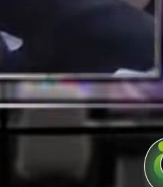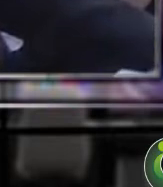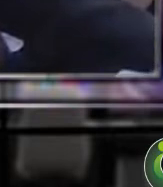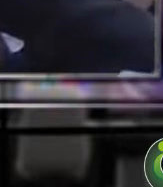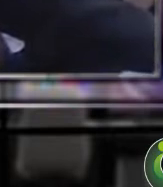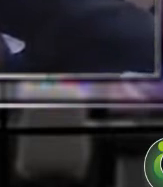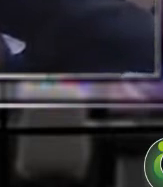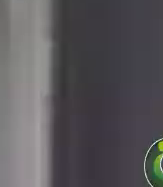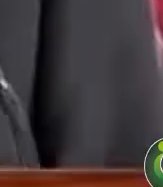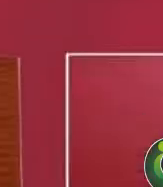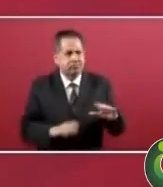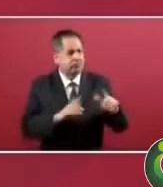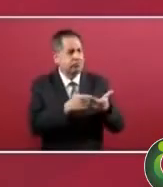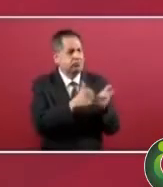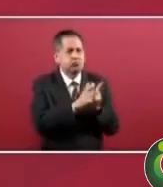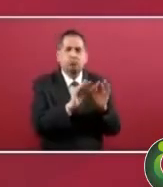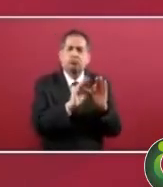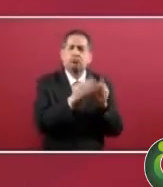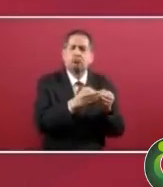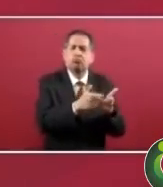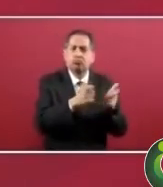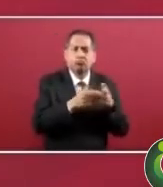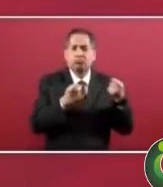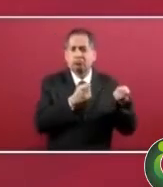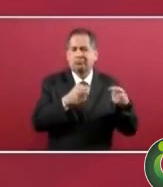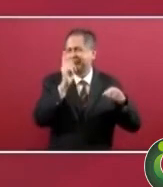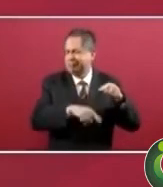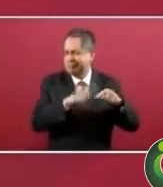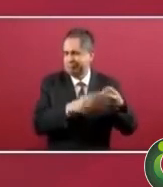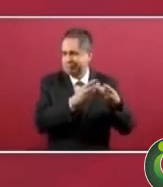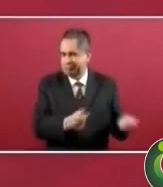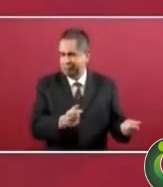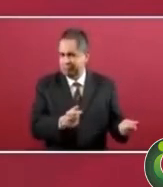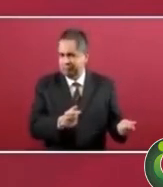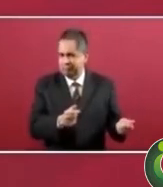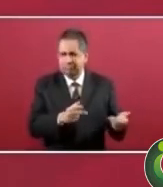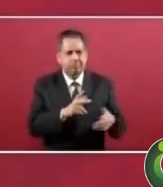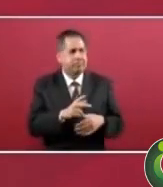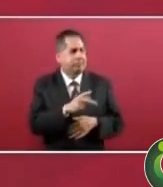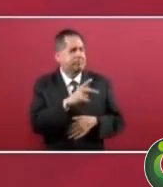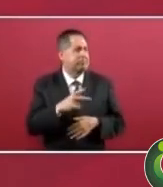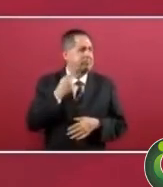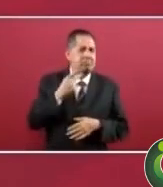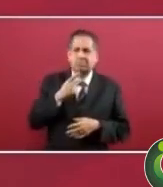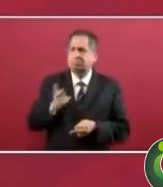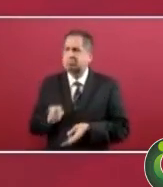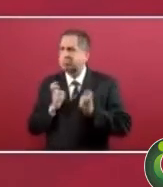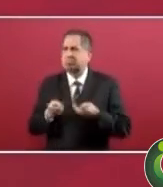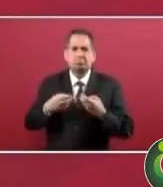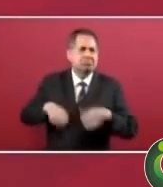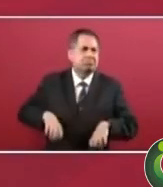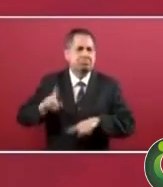el Congreso de la Unión reforme el artículo 35 constitucional para hacer que las consultas ciudadanas sean vinculantes